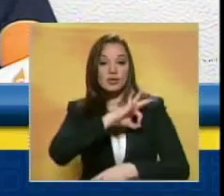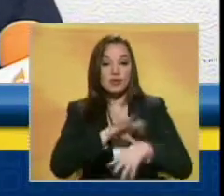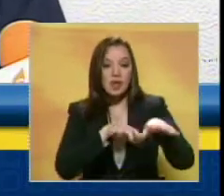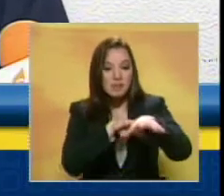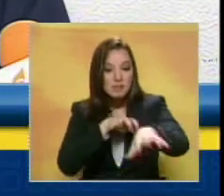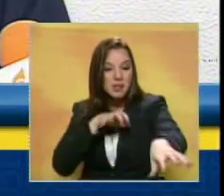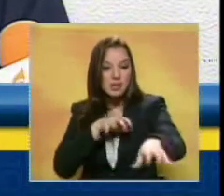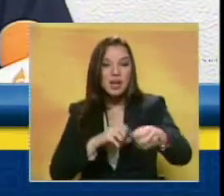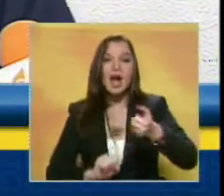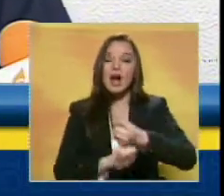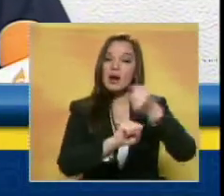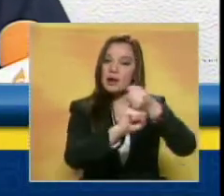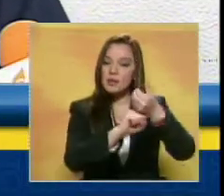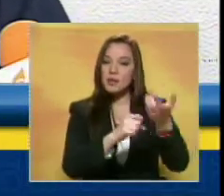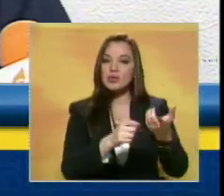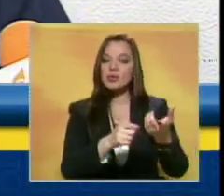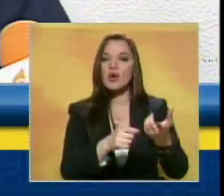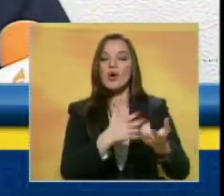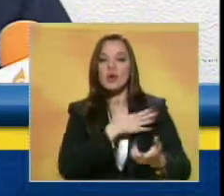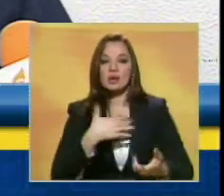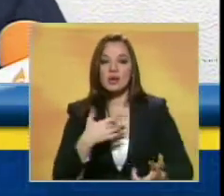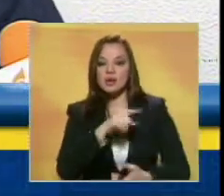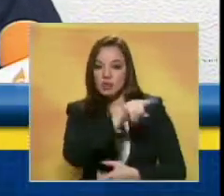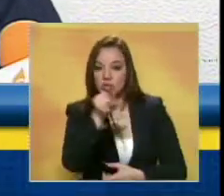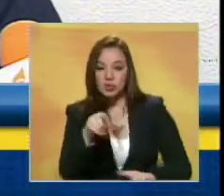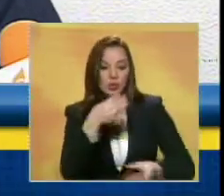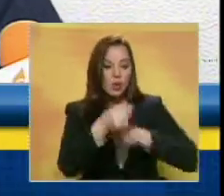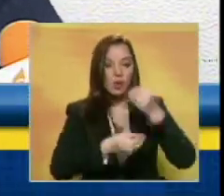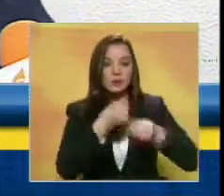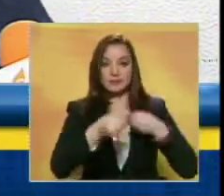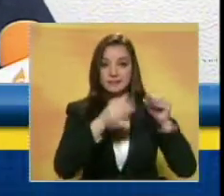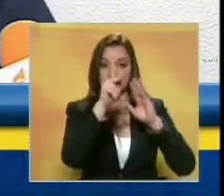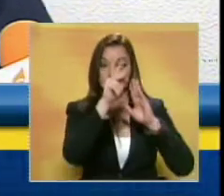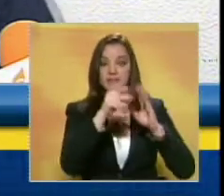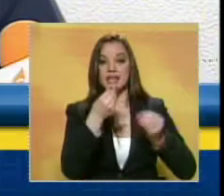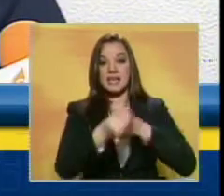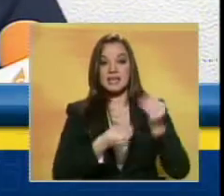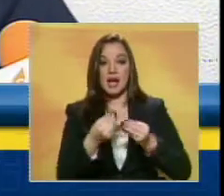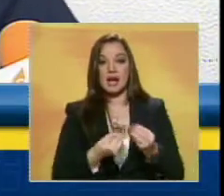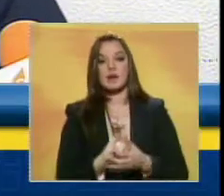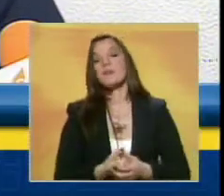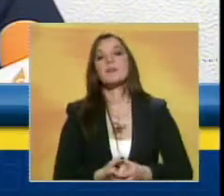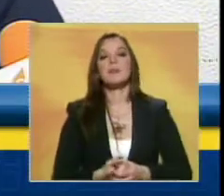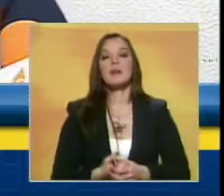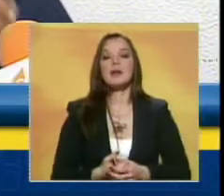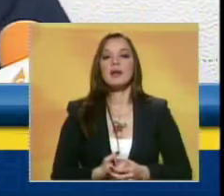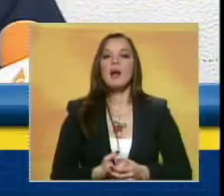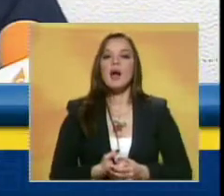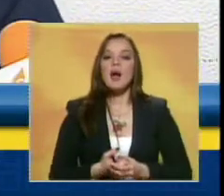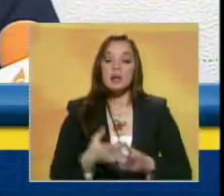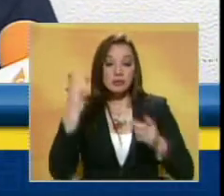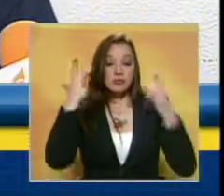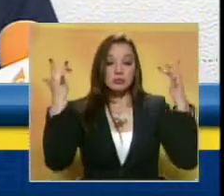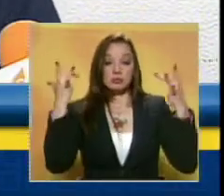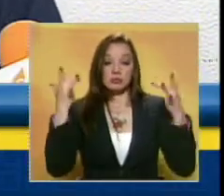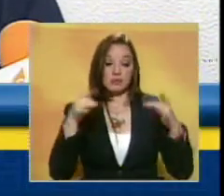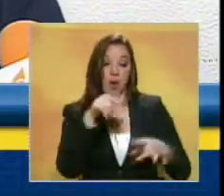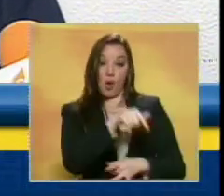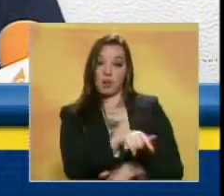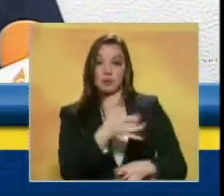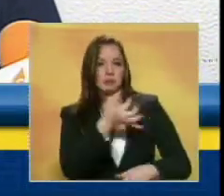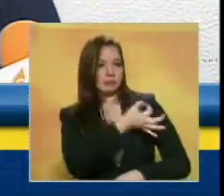país, y para ello todas las acciones que se deriven. En virtud de la extraordinaria reunión de